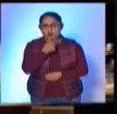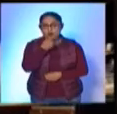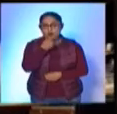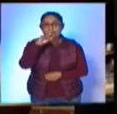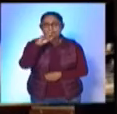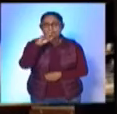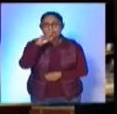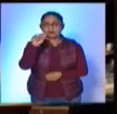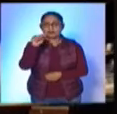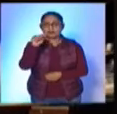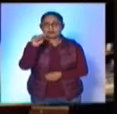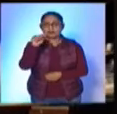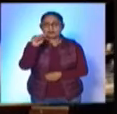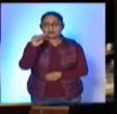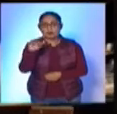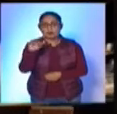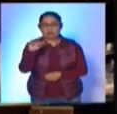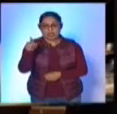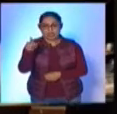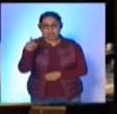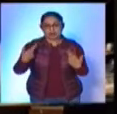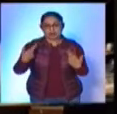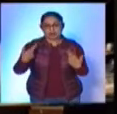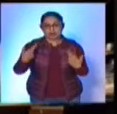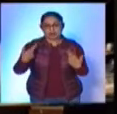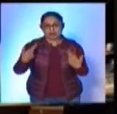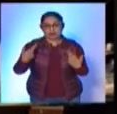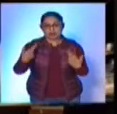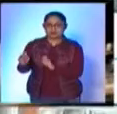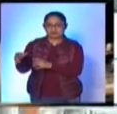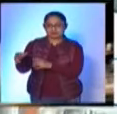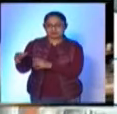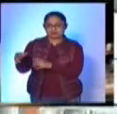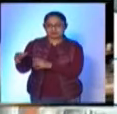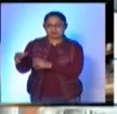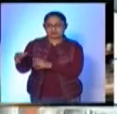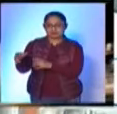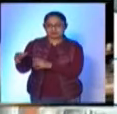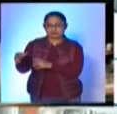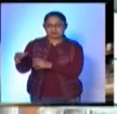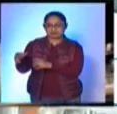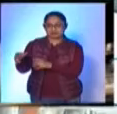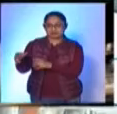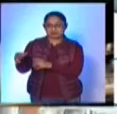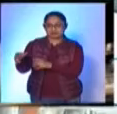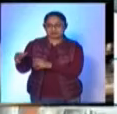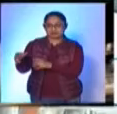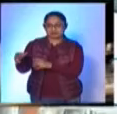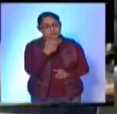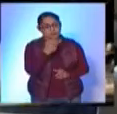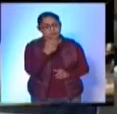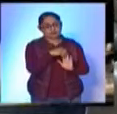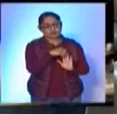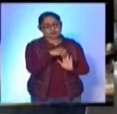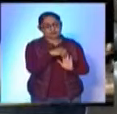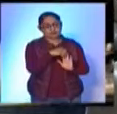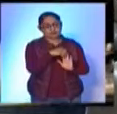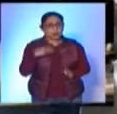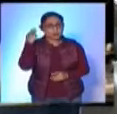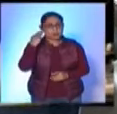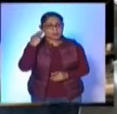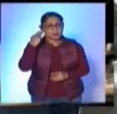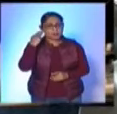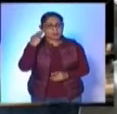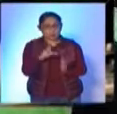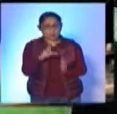Pasalagua, representante de dicho sector. Informó que 70% del ingreso de los transportistas decayeron de marzo al 2020